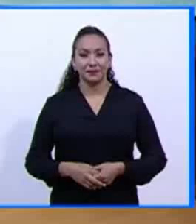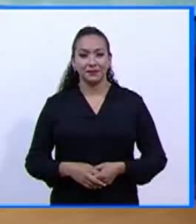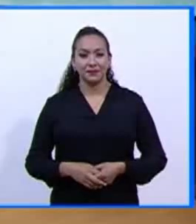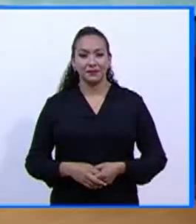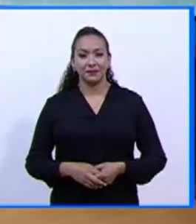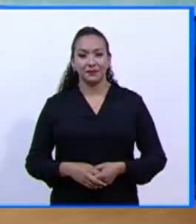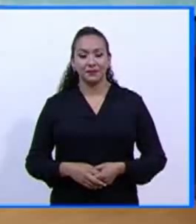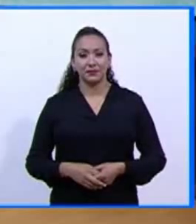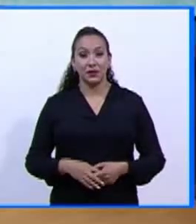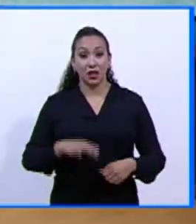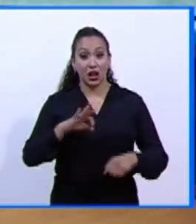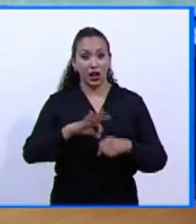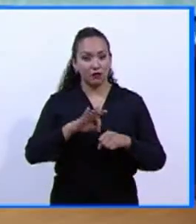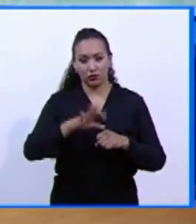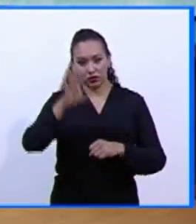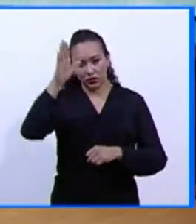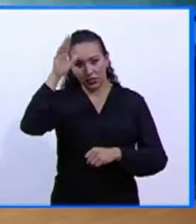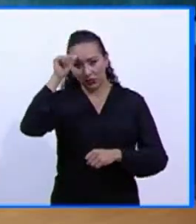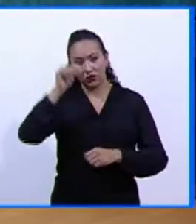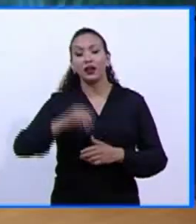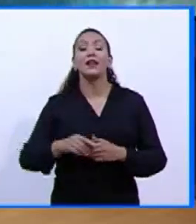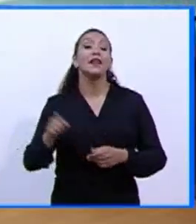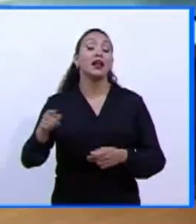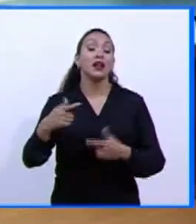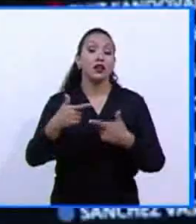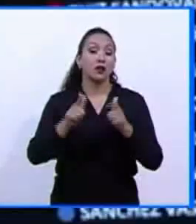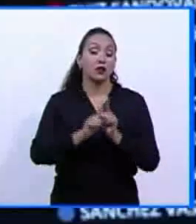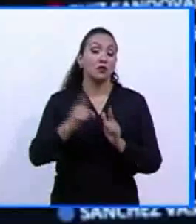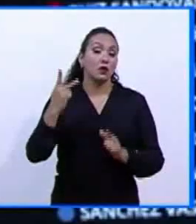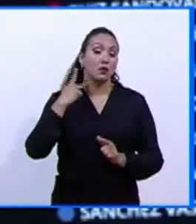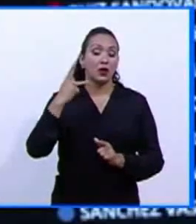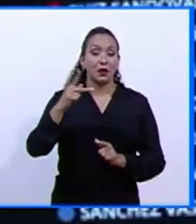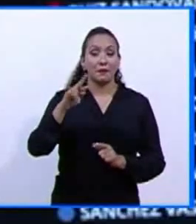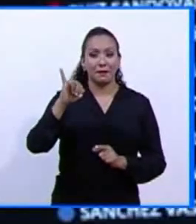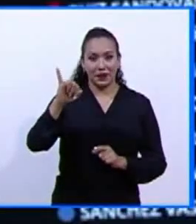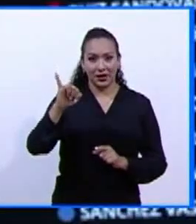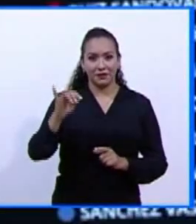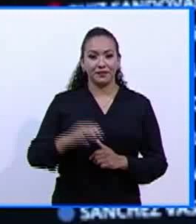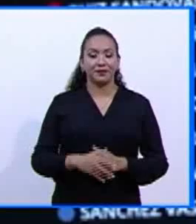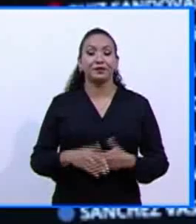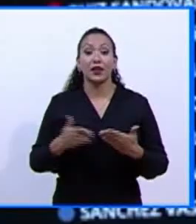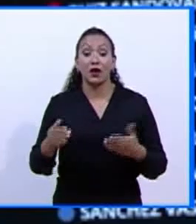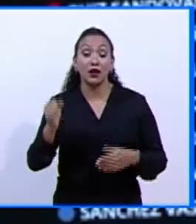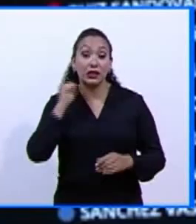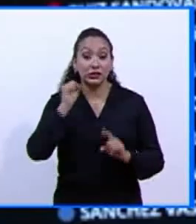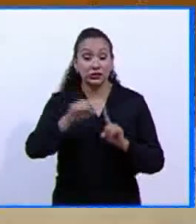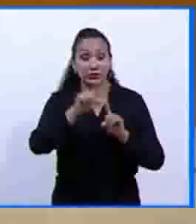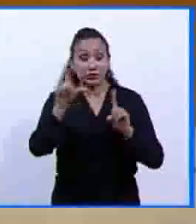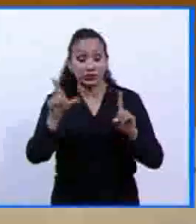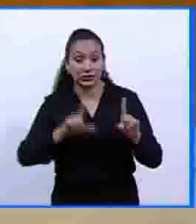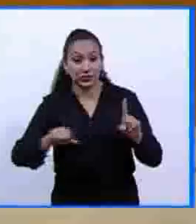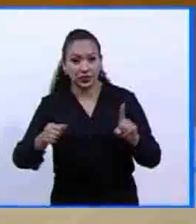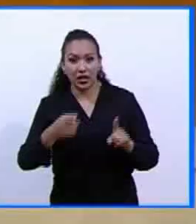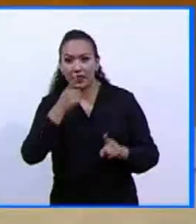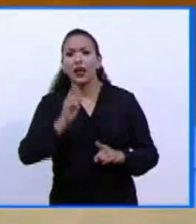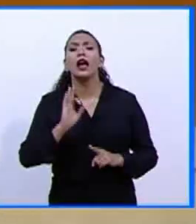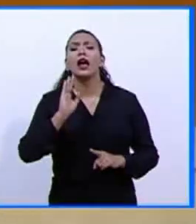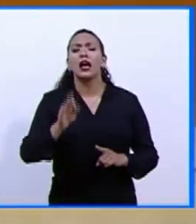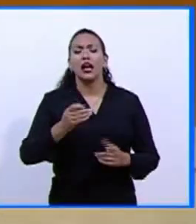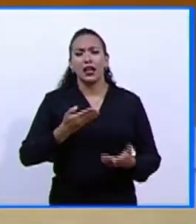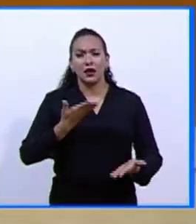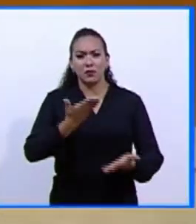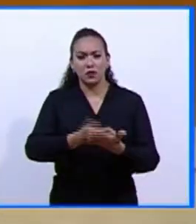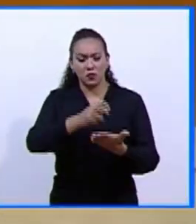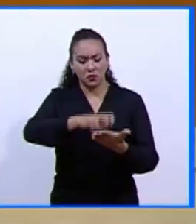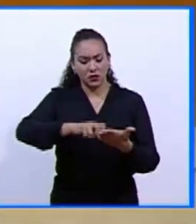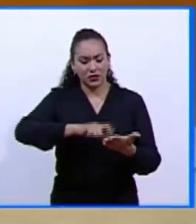Y con el voto en contra de los legisladores del PRI, el Pleno del Senado de la República aprobó la iniciativa presidencial de